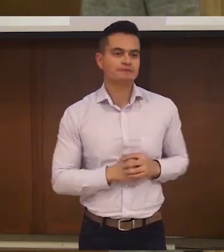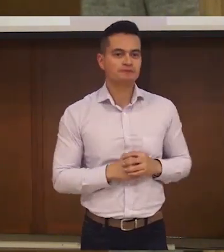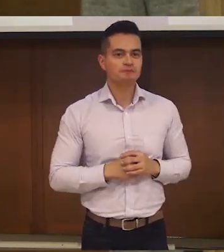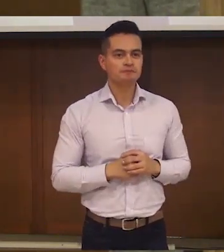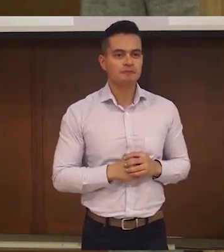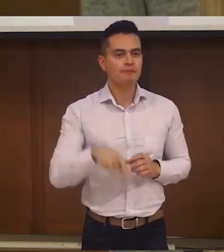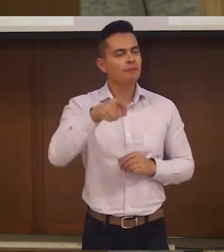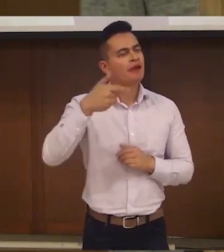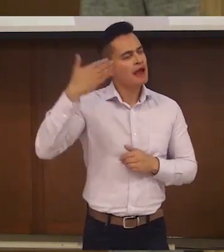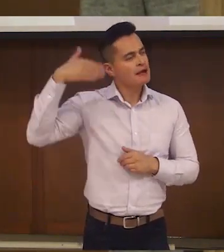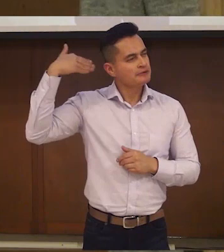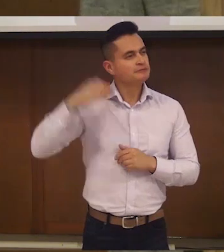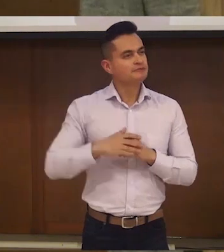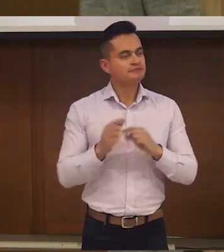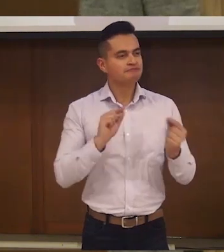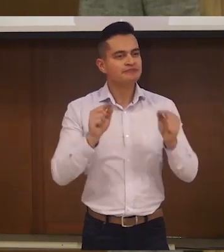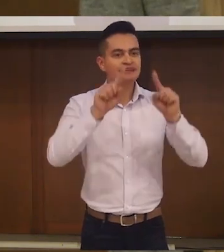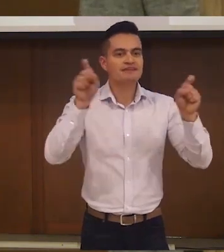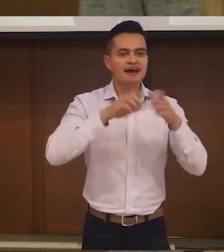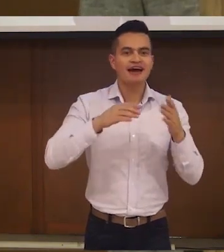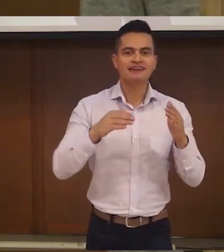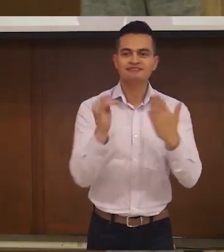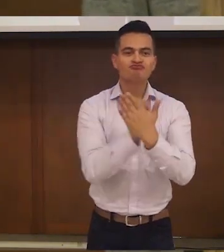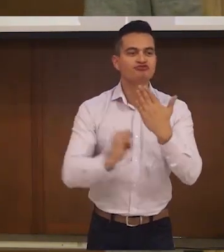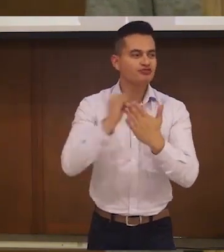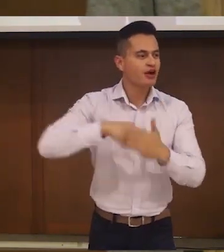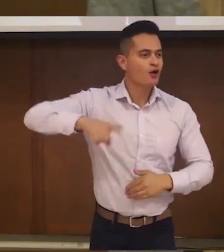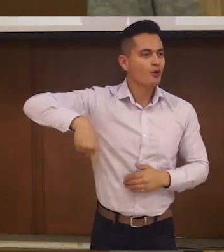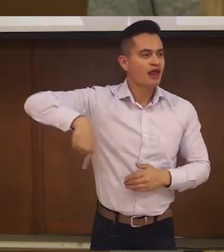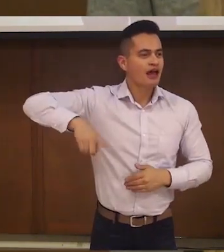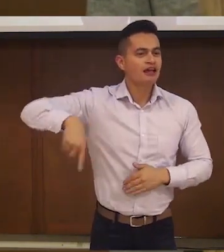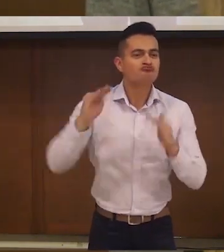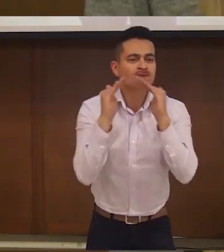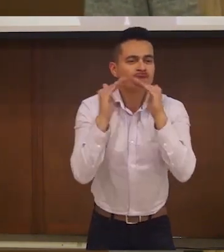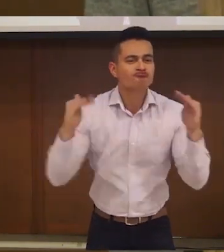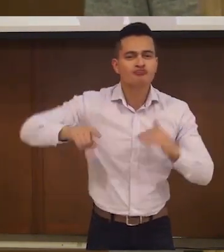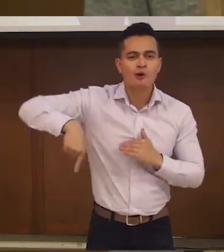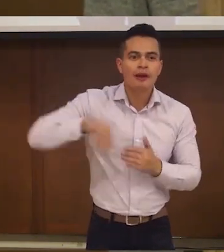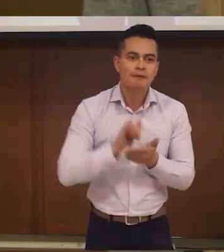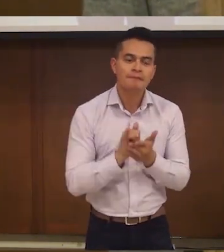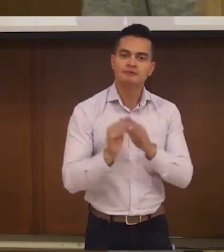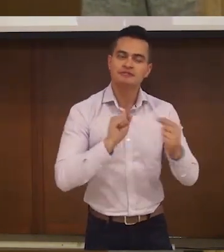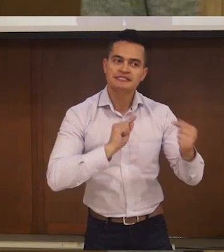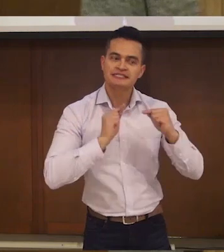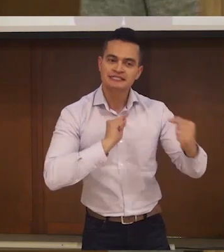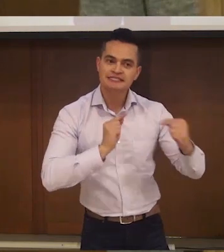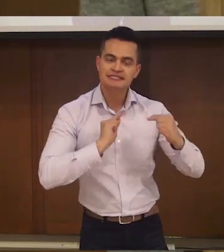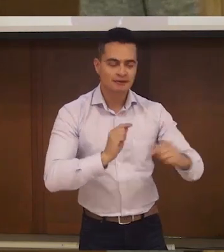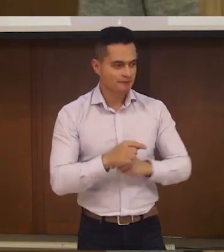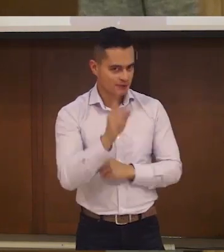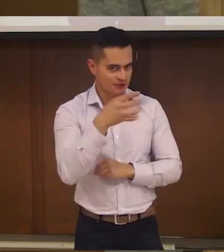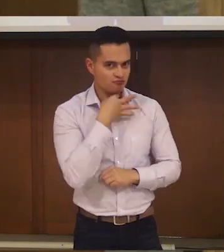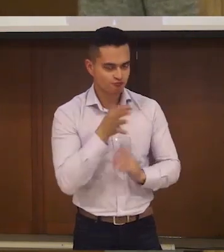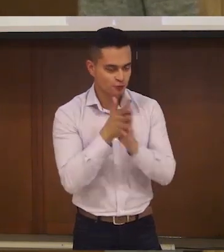Hubo una discusión sobre el tema de la escuelita. Lo de la escuelita, que también fue de lo más gracioso.